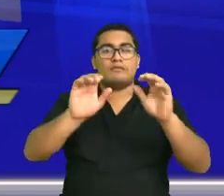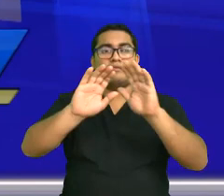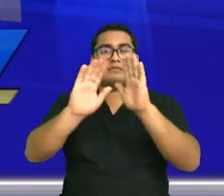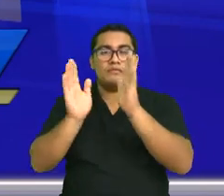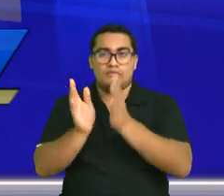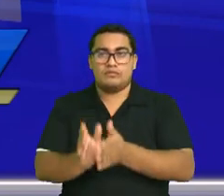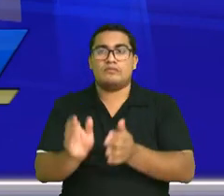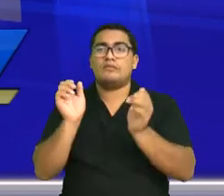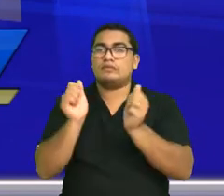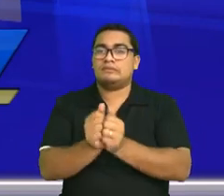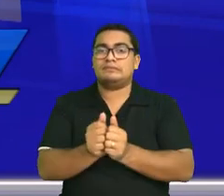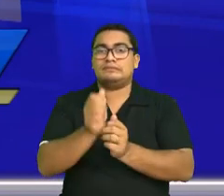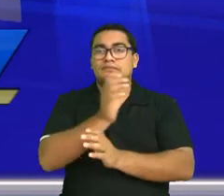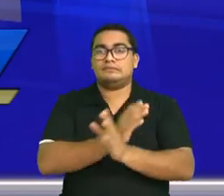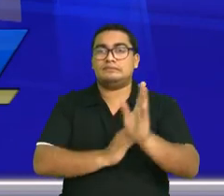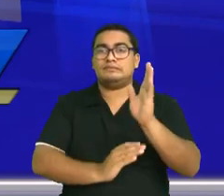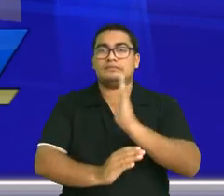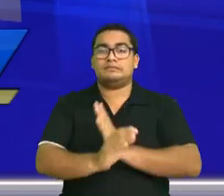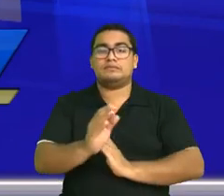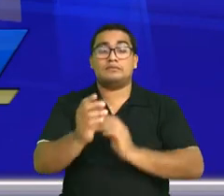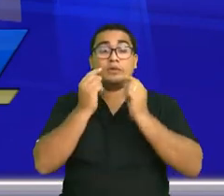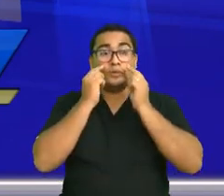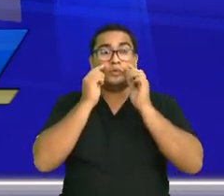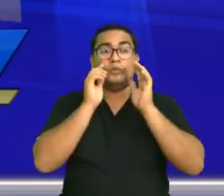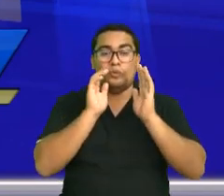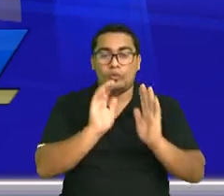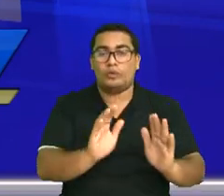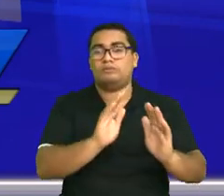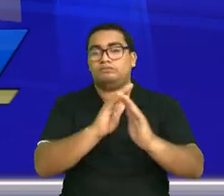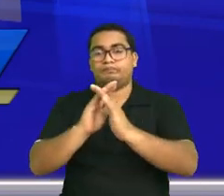que el propósito es eso, pues la protección